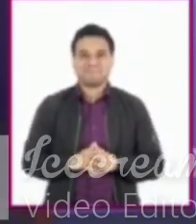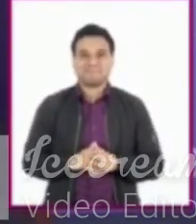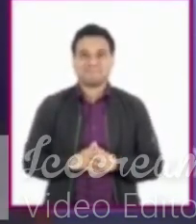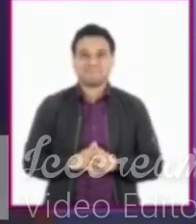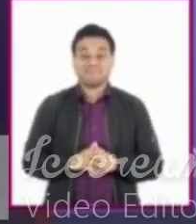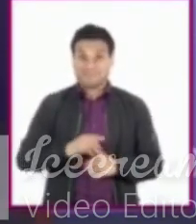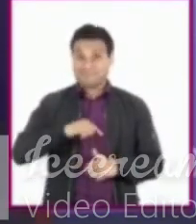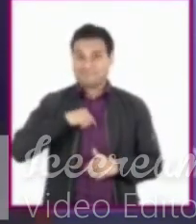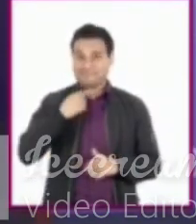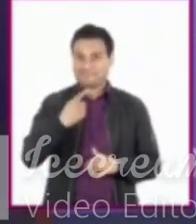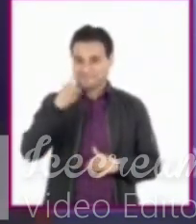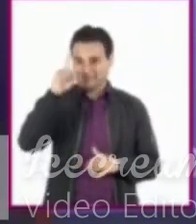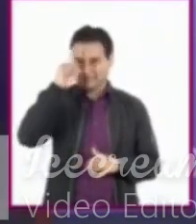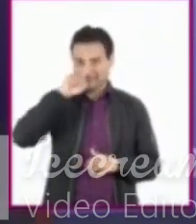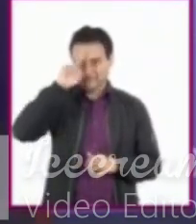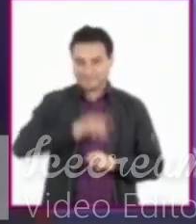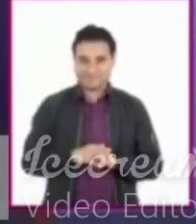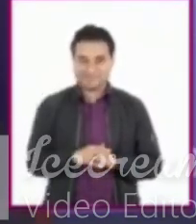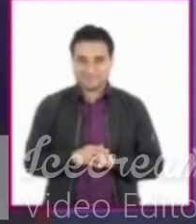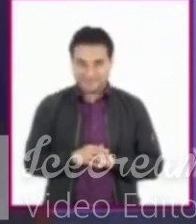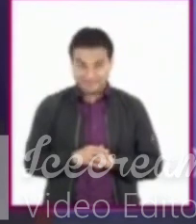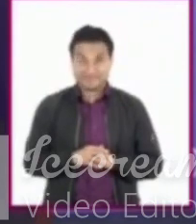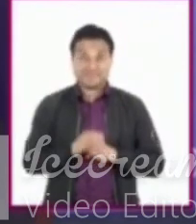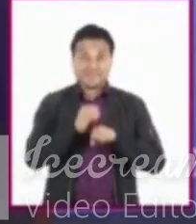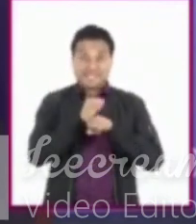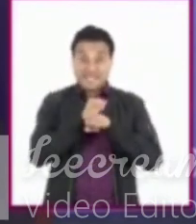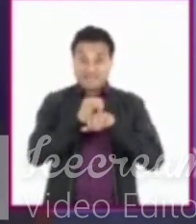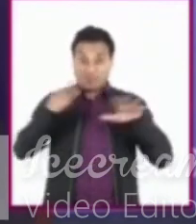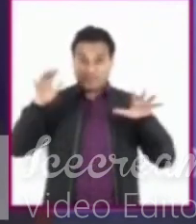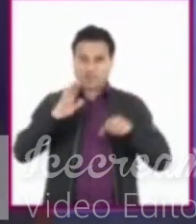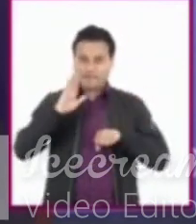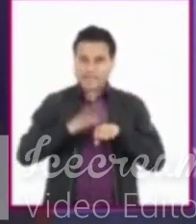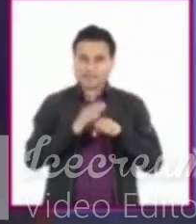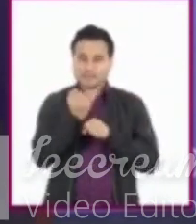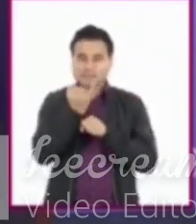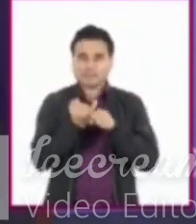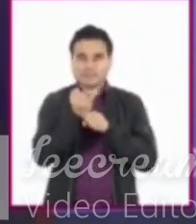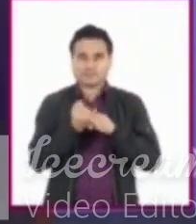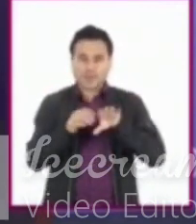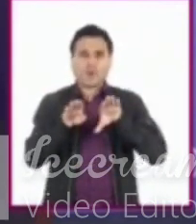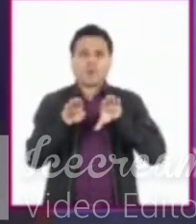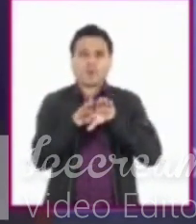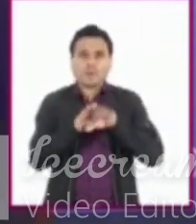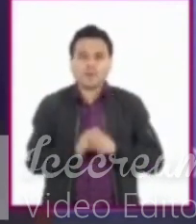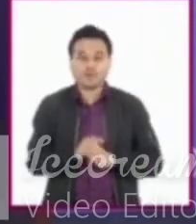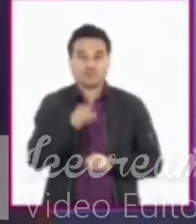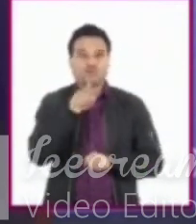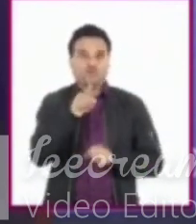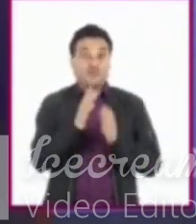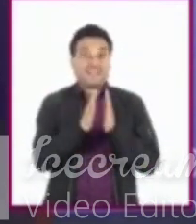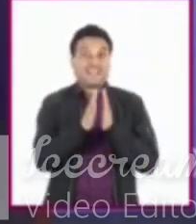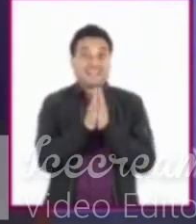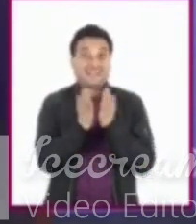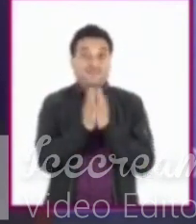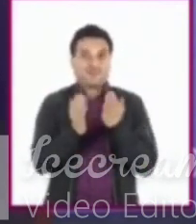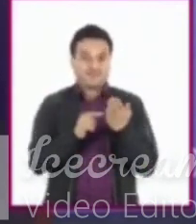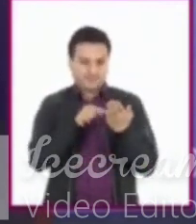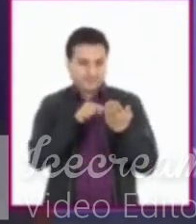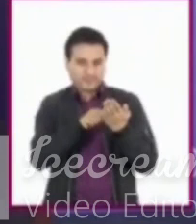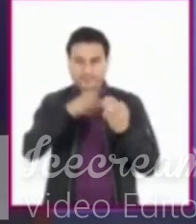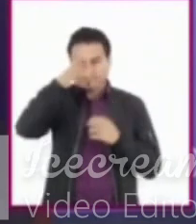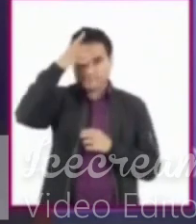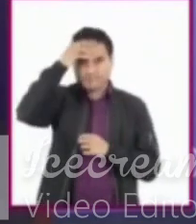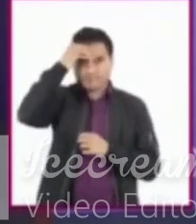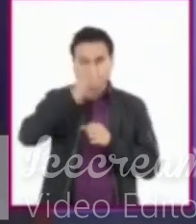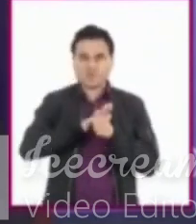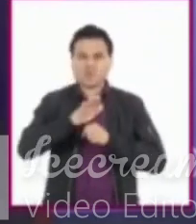Les sugiero que para ampliar la información sobre su tema, localicen en sus libros de texto El aprendizaje esperado,